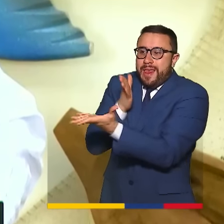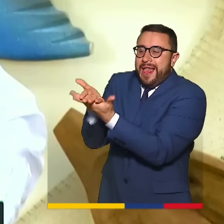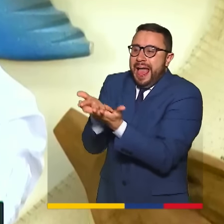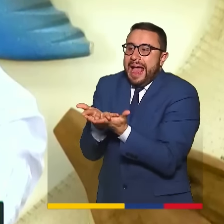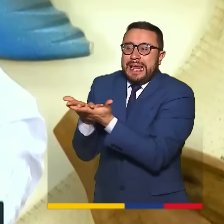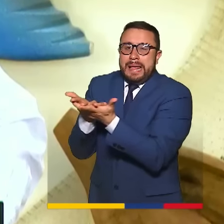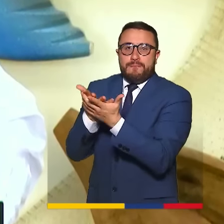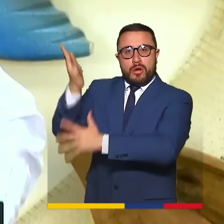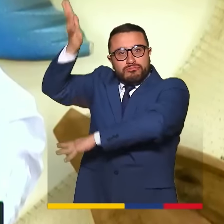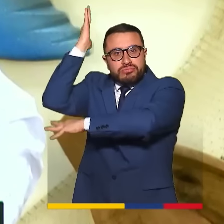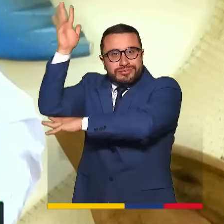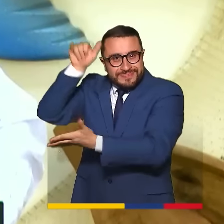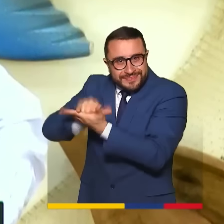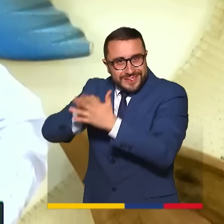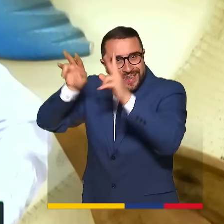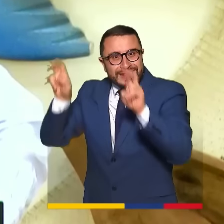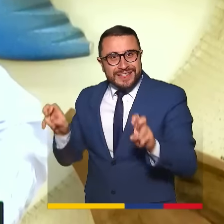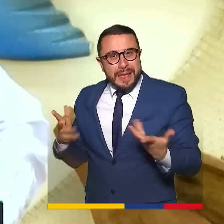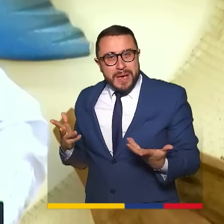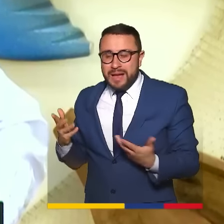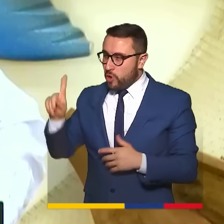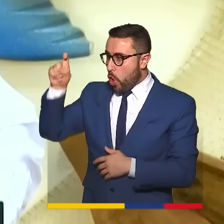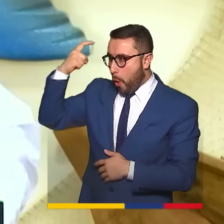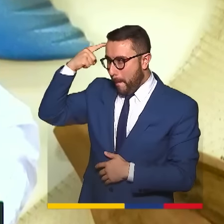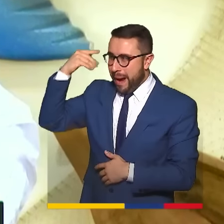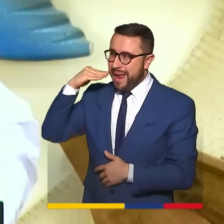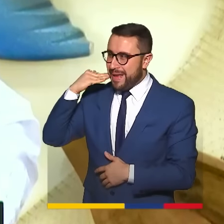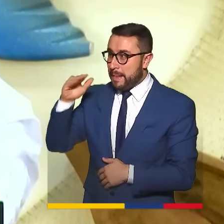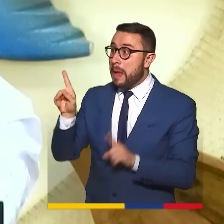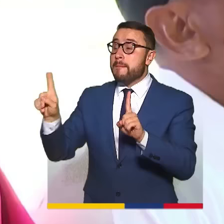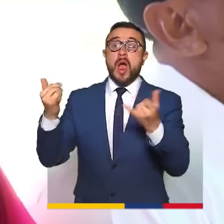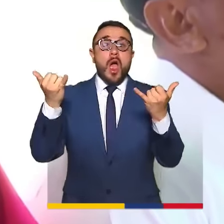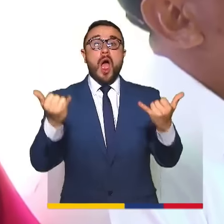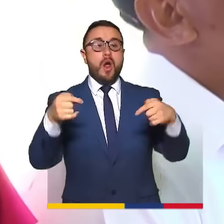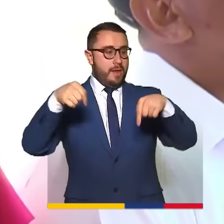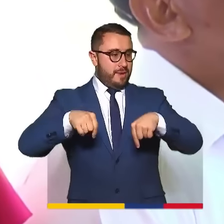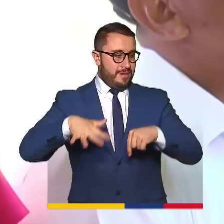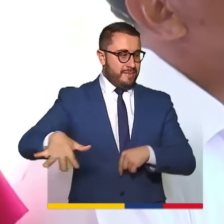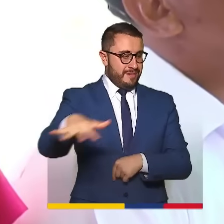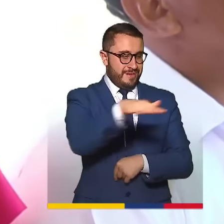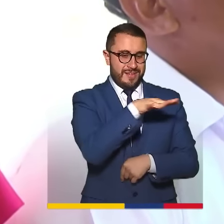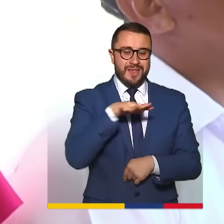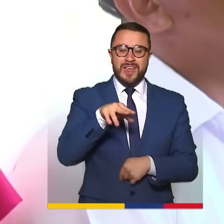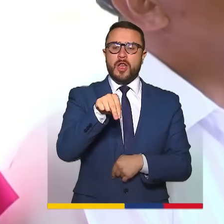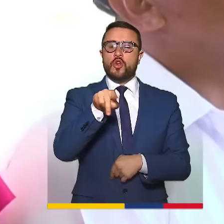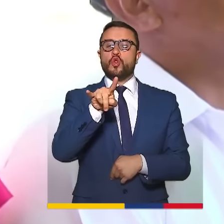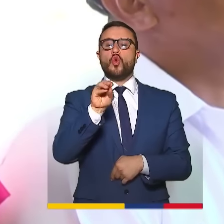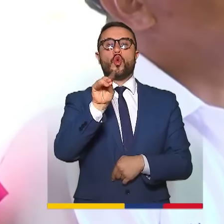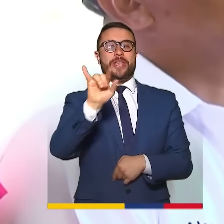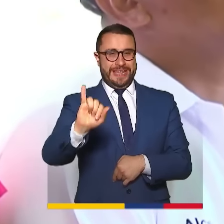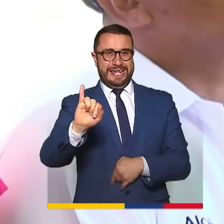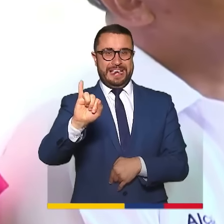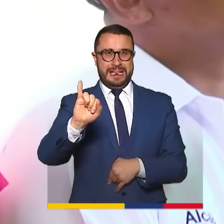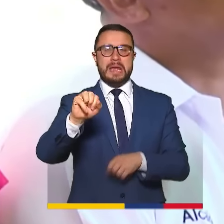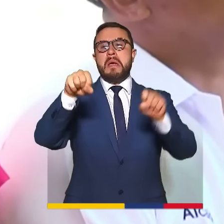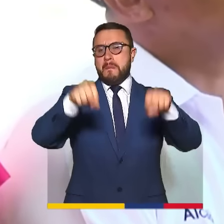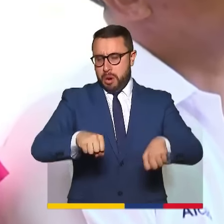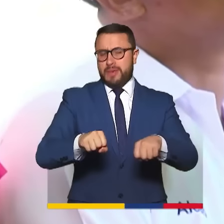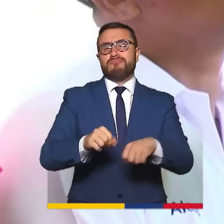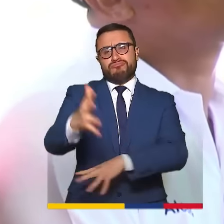pero podemos hablarlo en Nuquí. hermosa tierra de negros y de